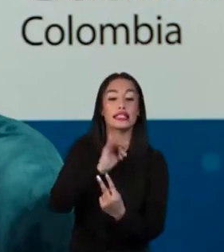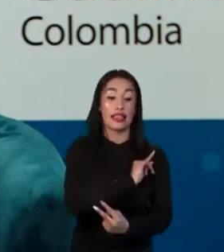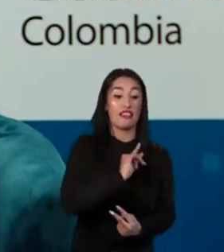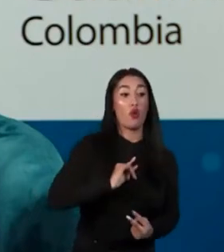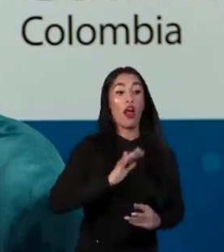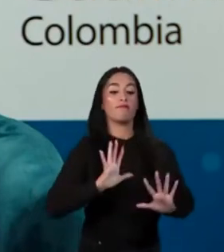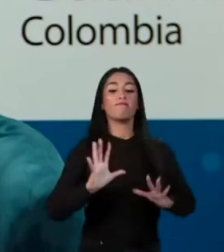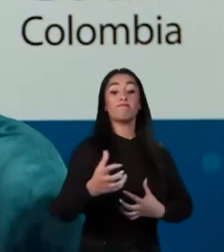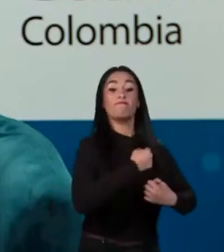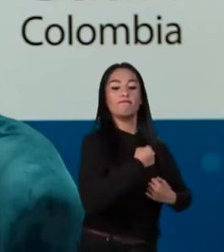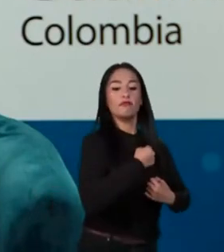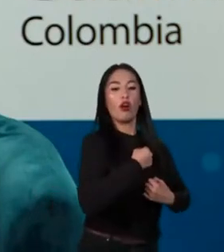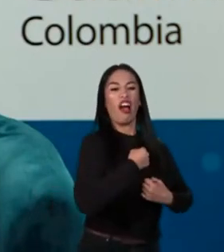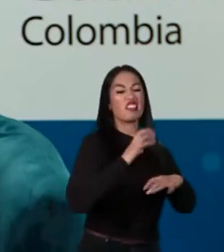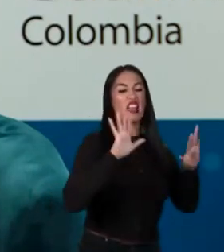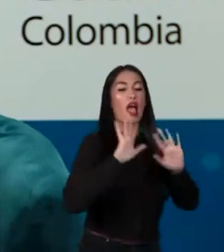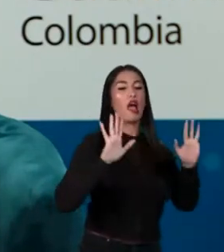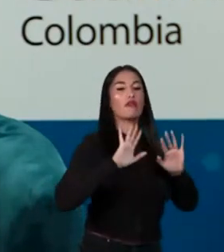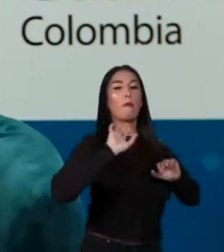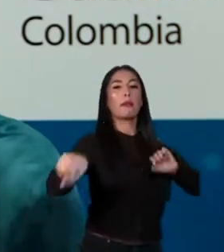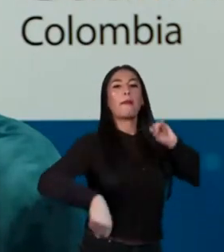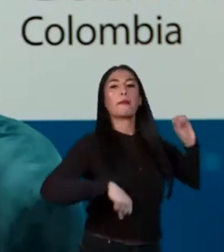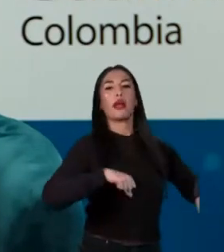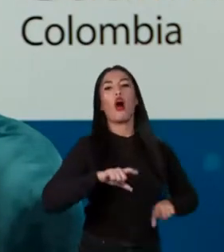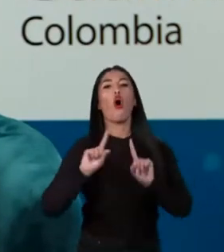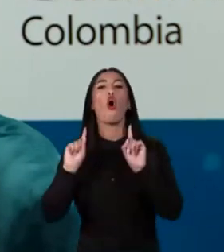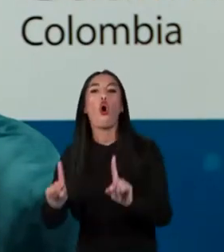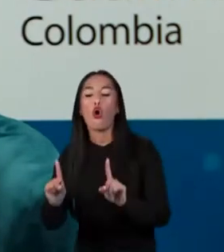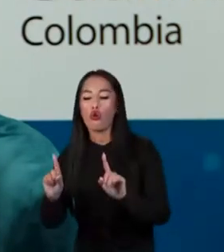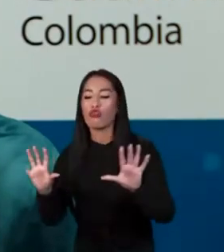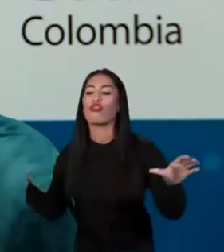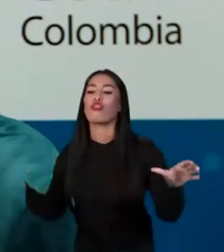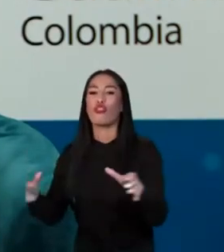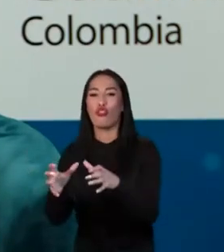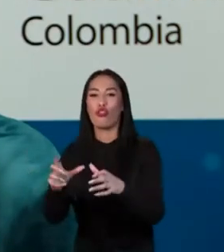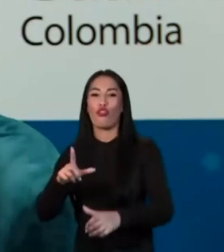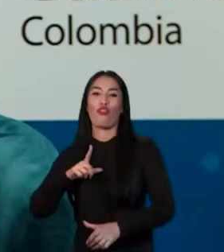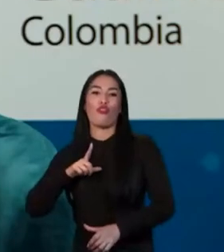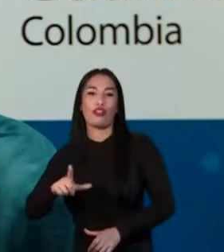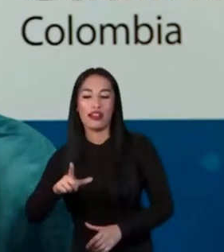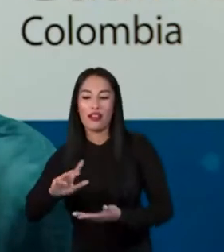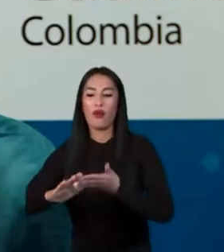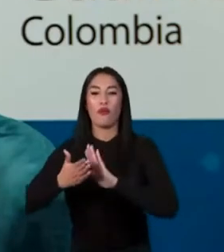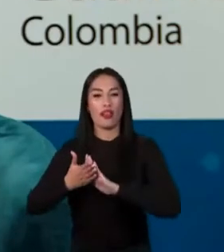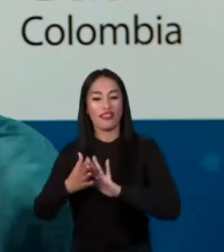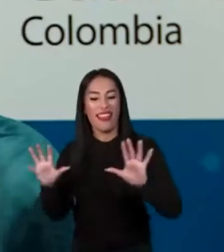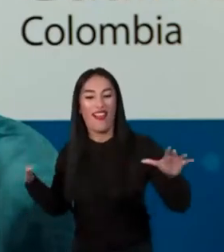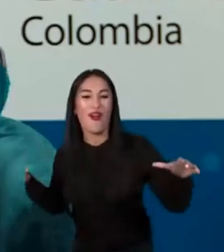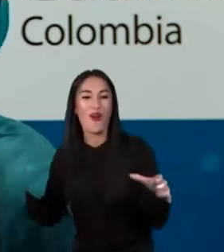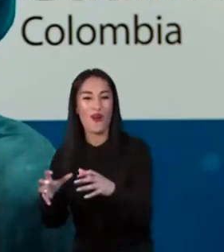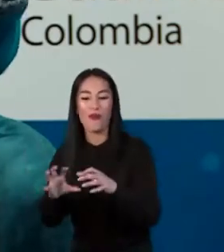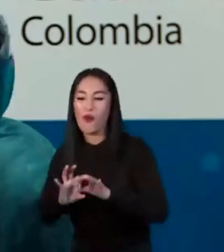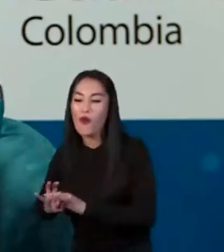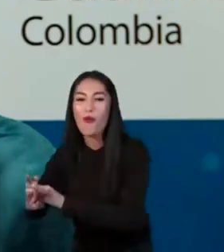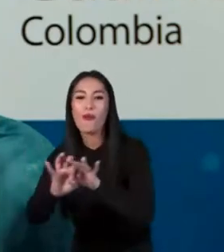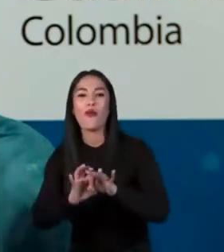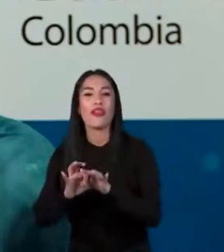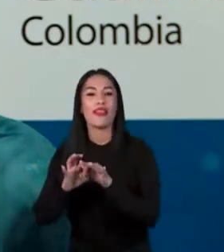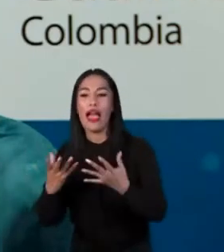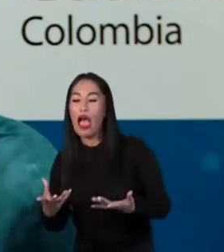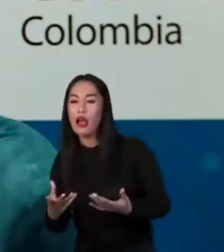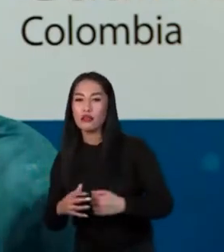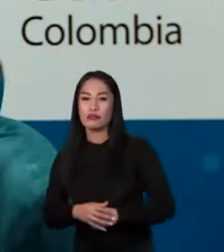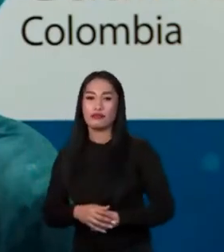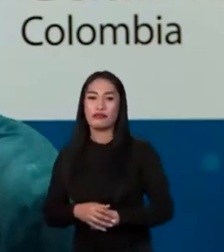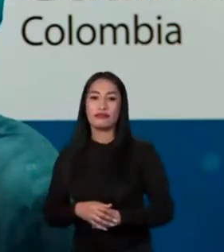desarrollo colectivo y el liderazgo colectivo y transformador ya los líderes se acabaron